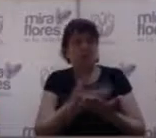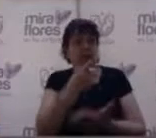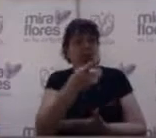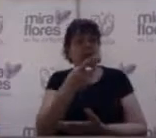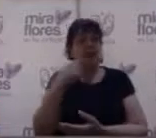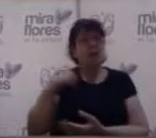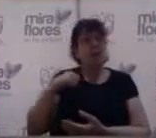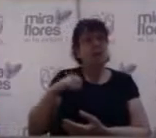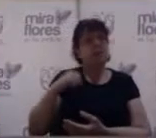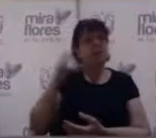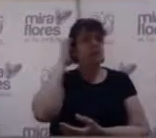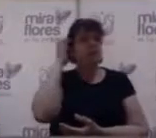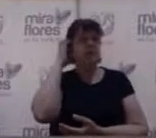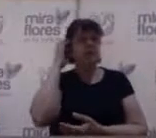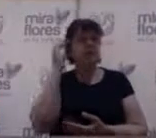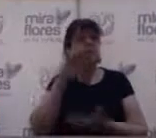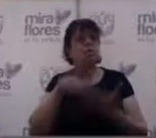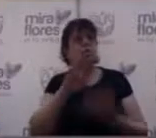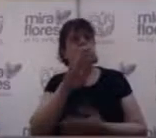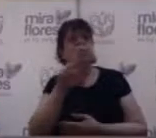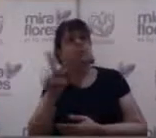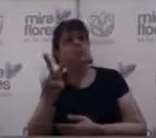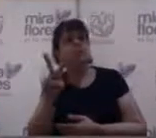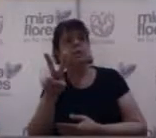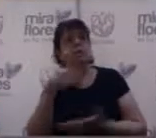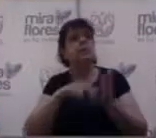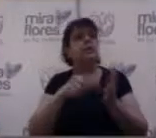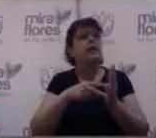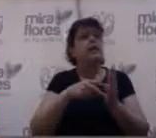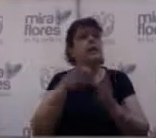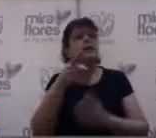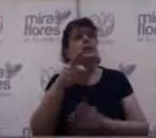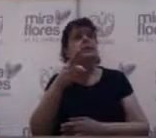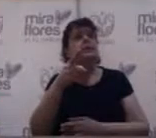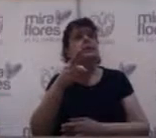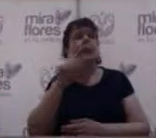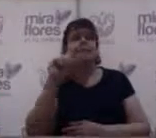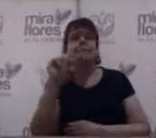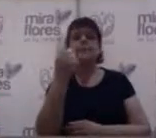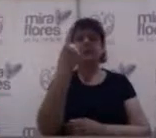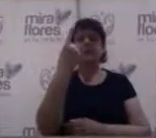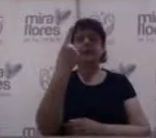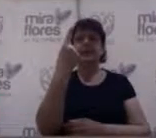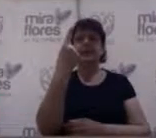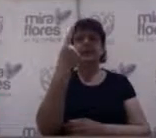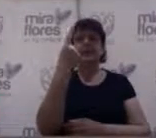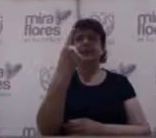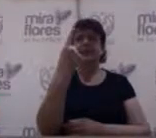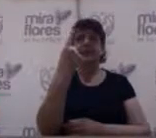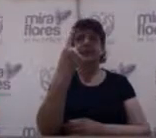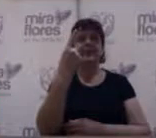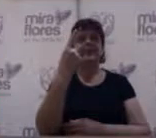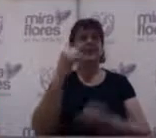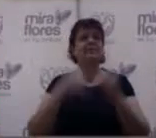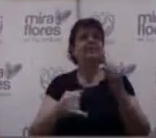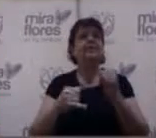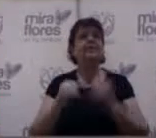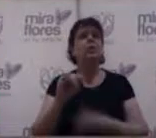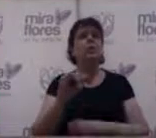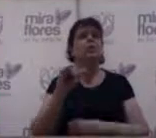las 42 municipalidades de Lima Metropolitana, se encuentra en primer lugar con una ejecución del 95.8% de gastos al cierre del